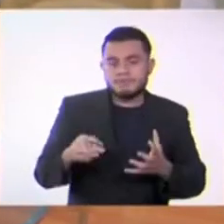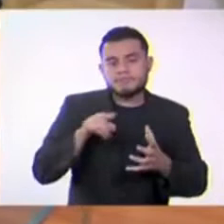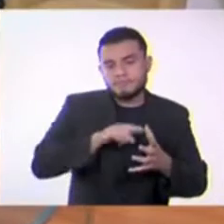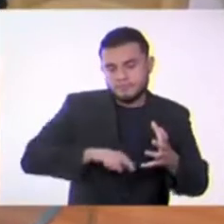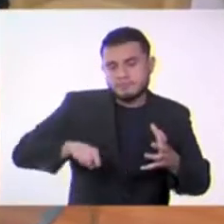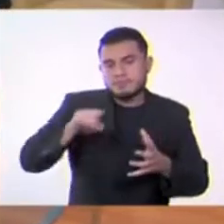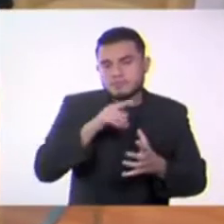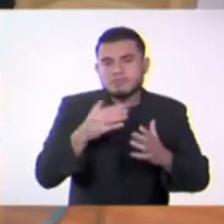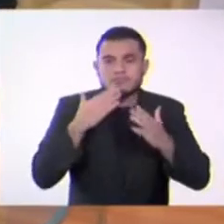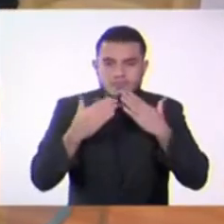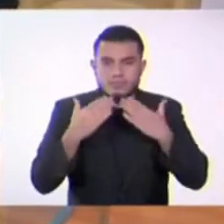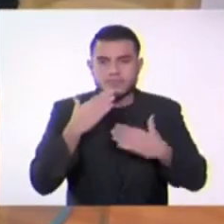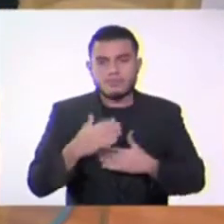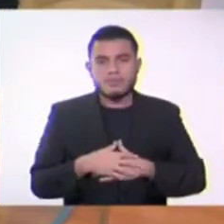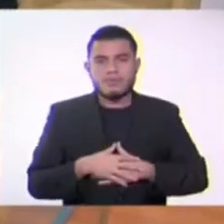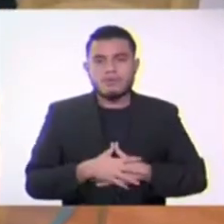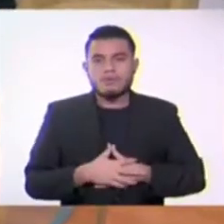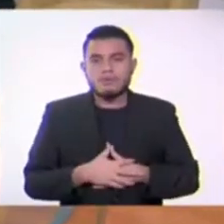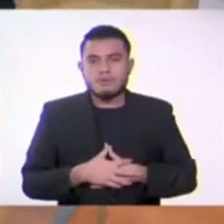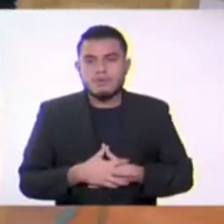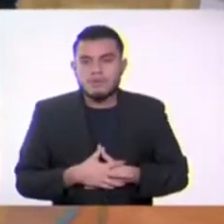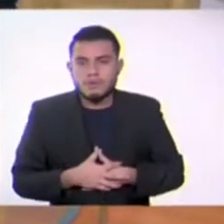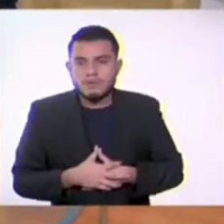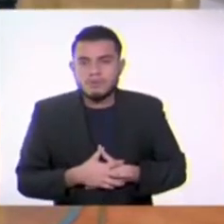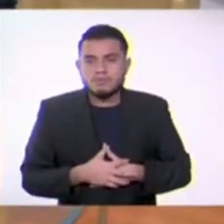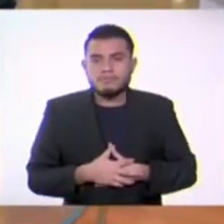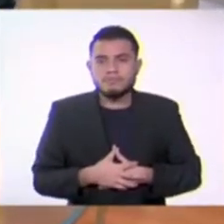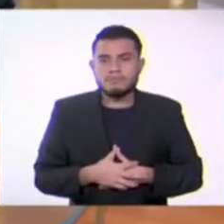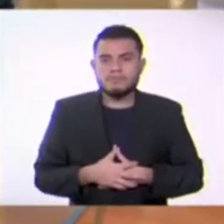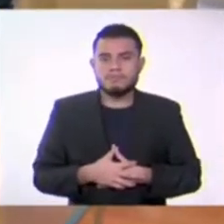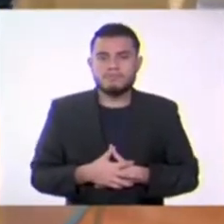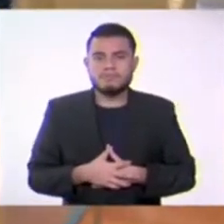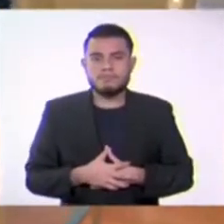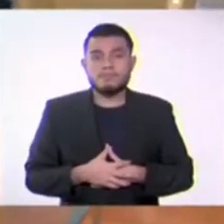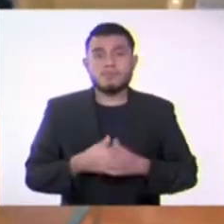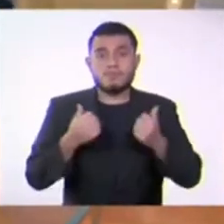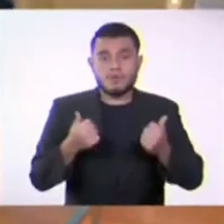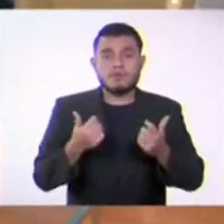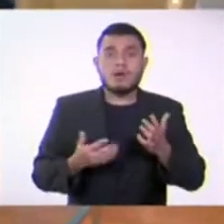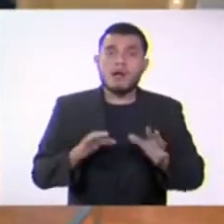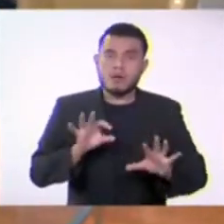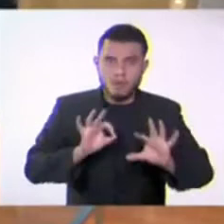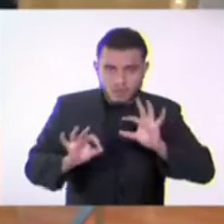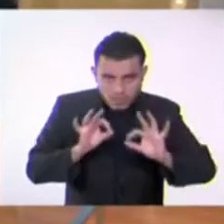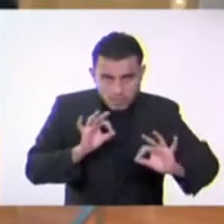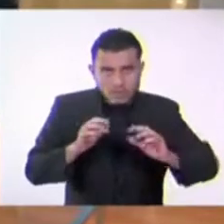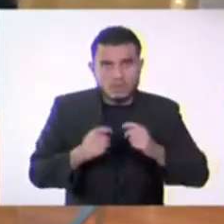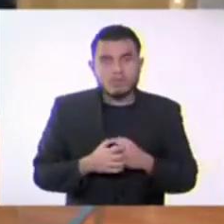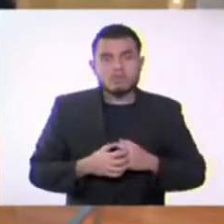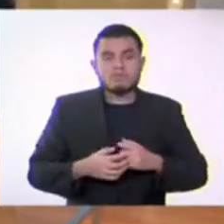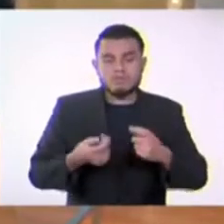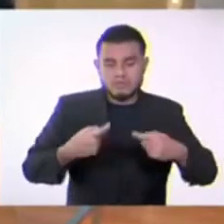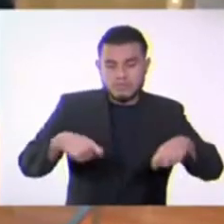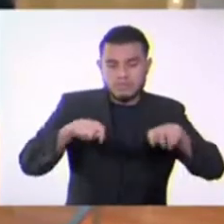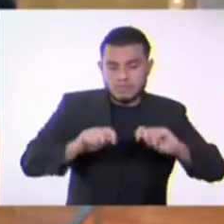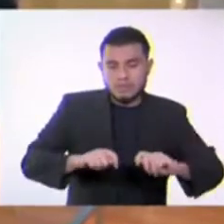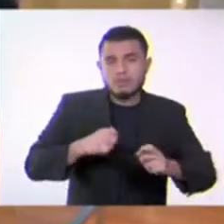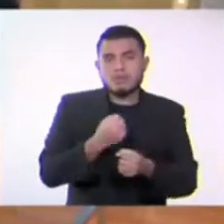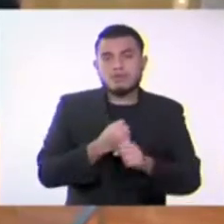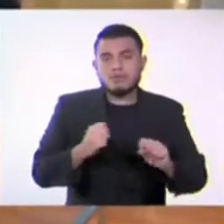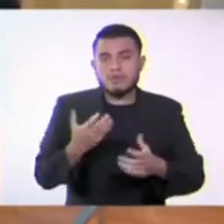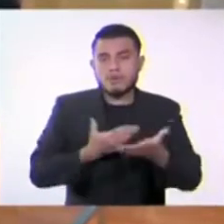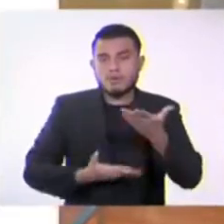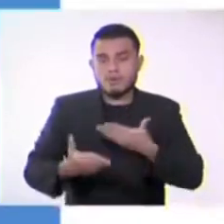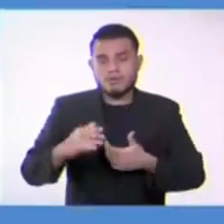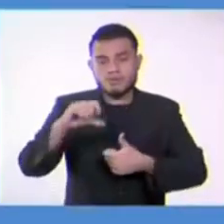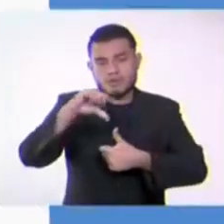Federico lo está presentando. Bueno, algunos de los tratados de libre comercio en América, que por ejemplo